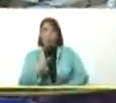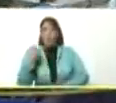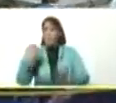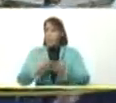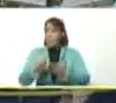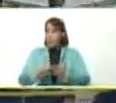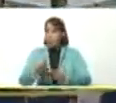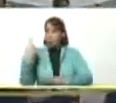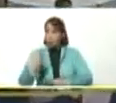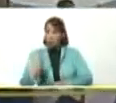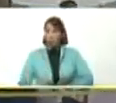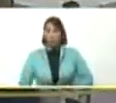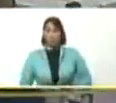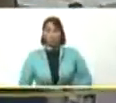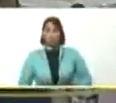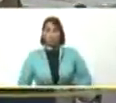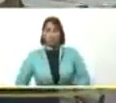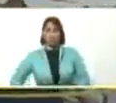inversionistas.